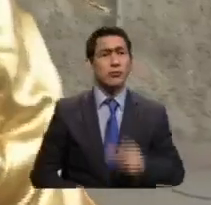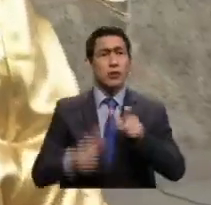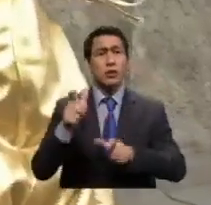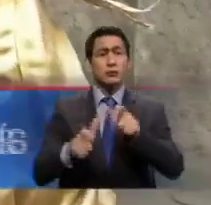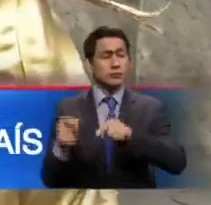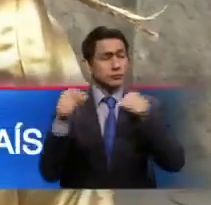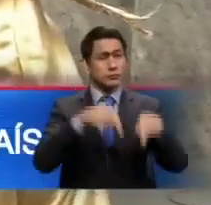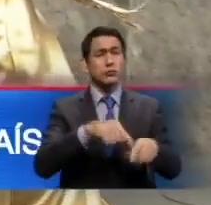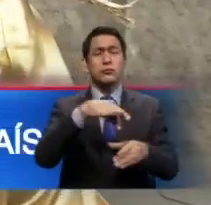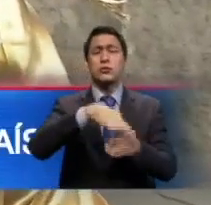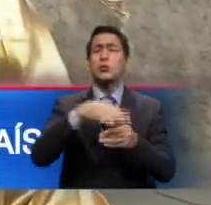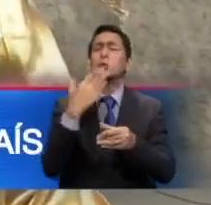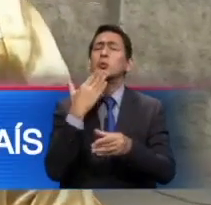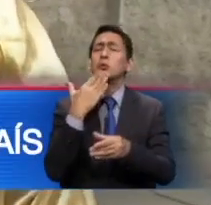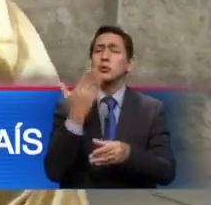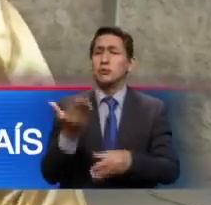votar?